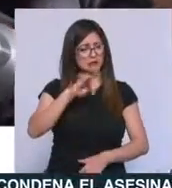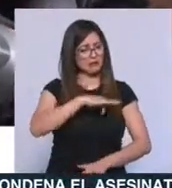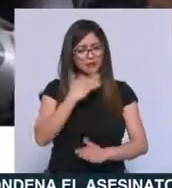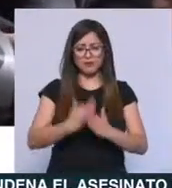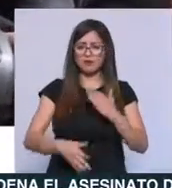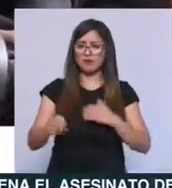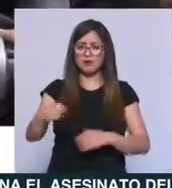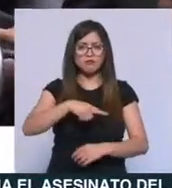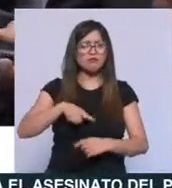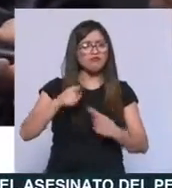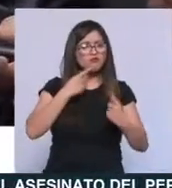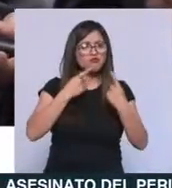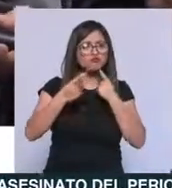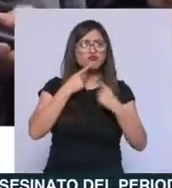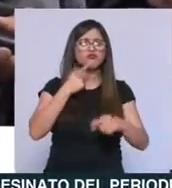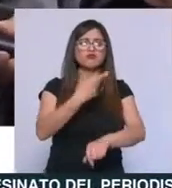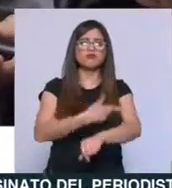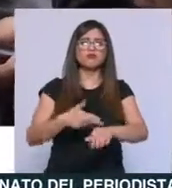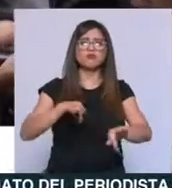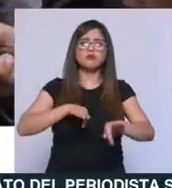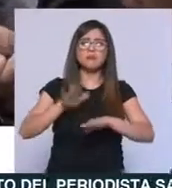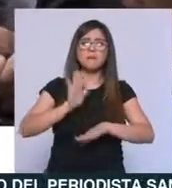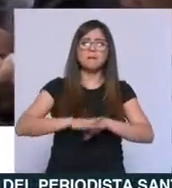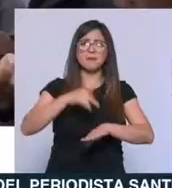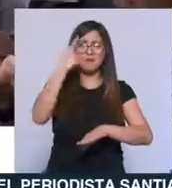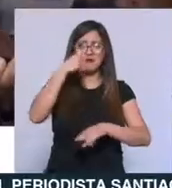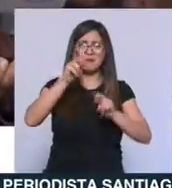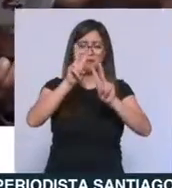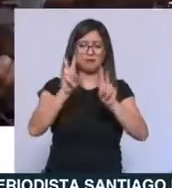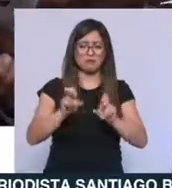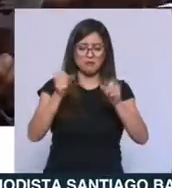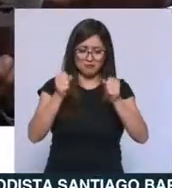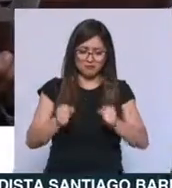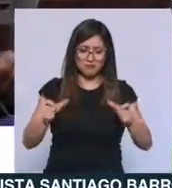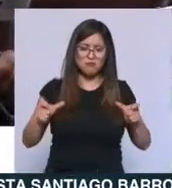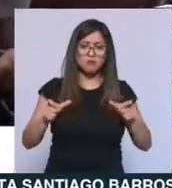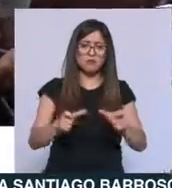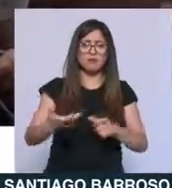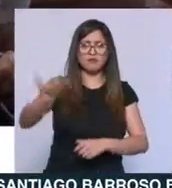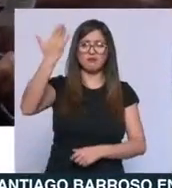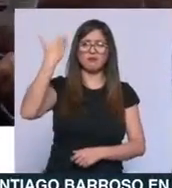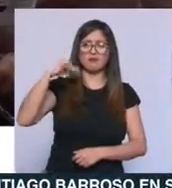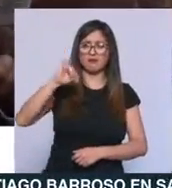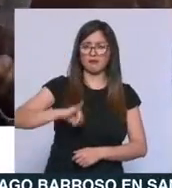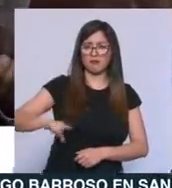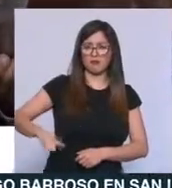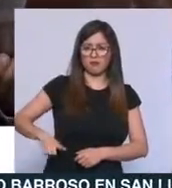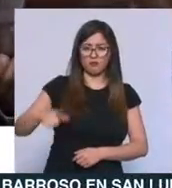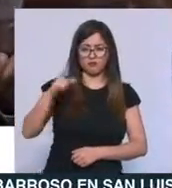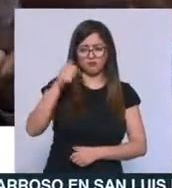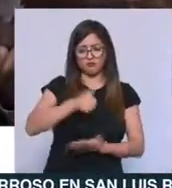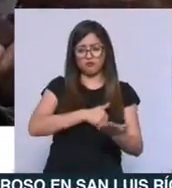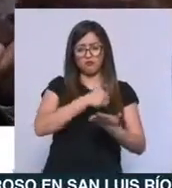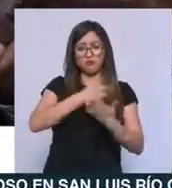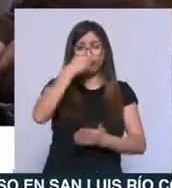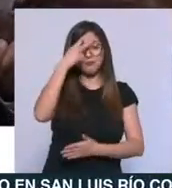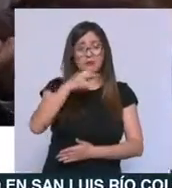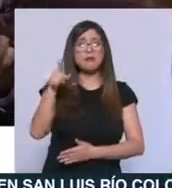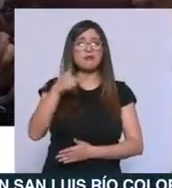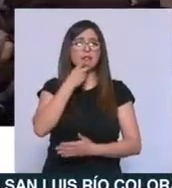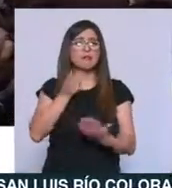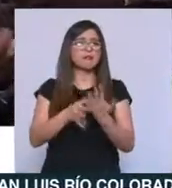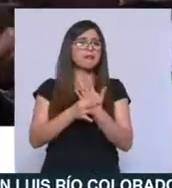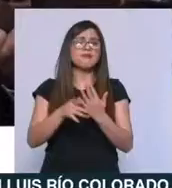inseguridad. No, nos falta todavía, ya lo dijo la jefa de gobierno, que no está satisfecha todavía con